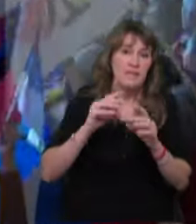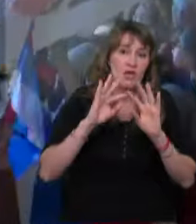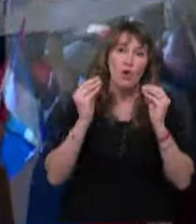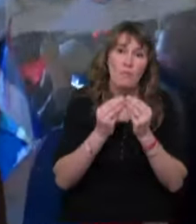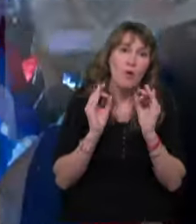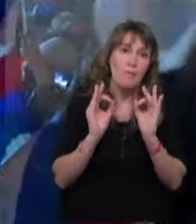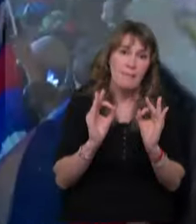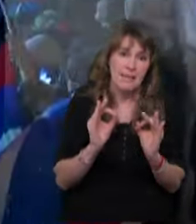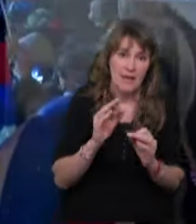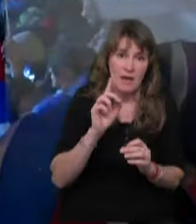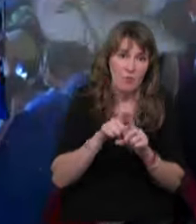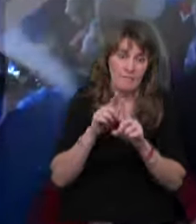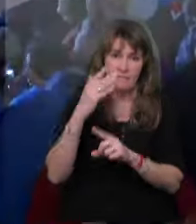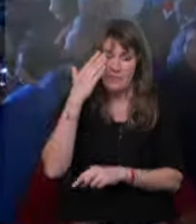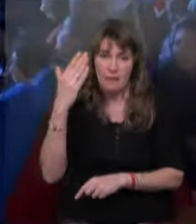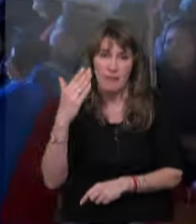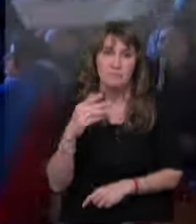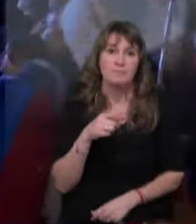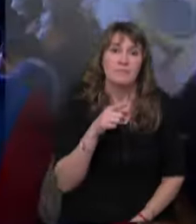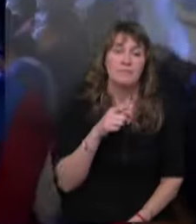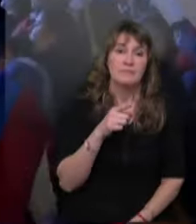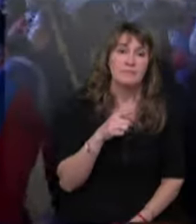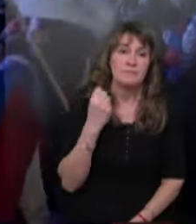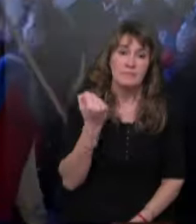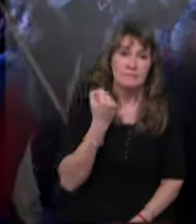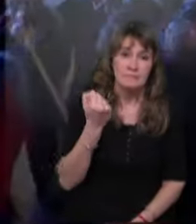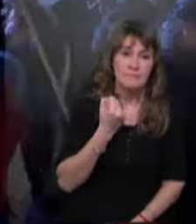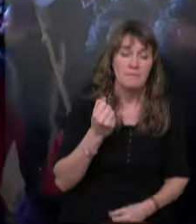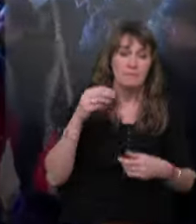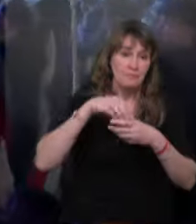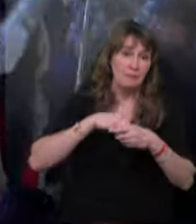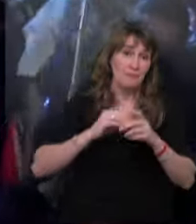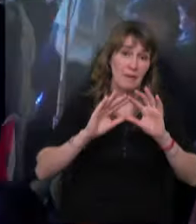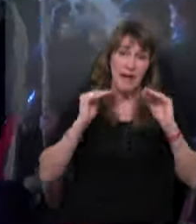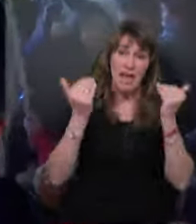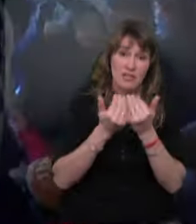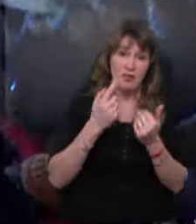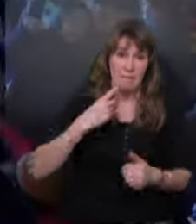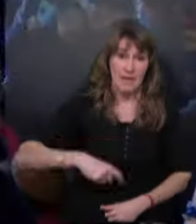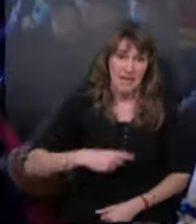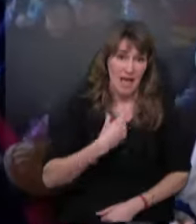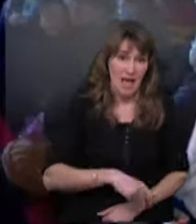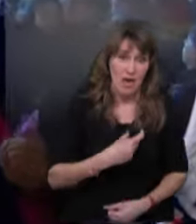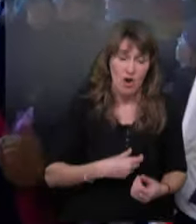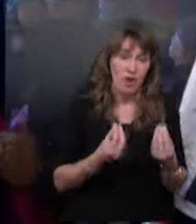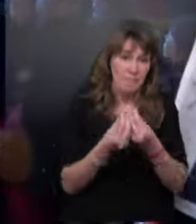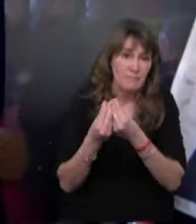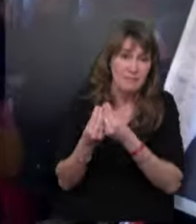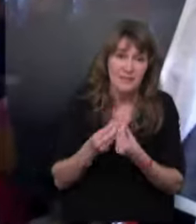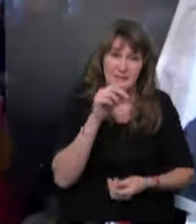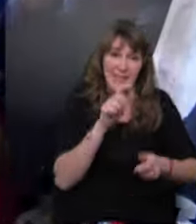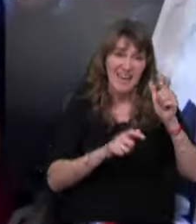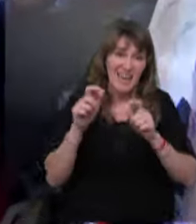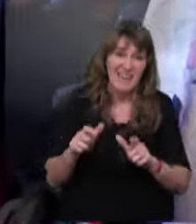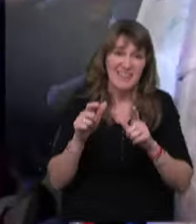gobernó. Y esta es una buena señal, tener el Palacio Peñarol lleno, la gente emocionada y conmovida,